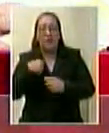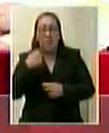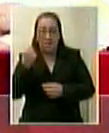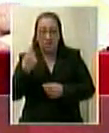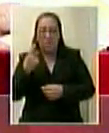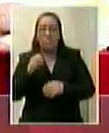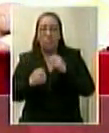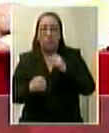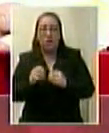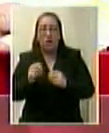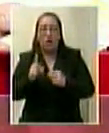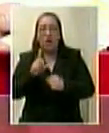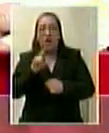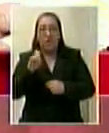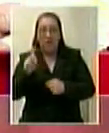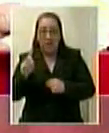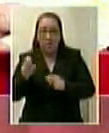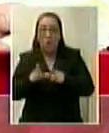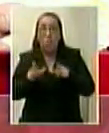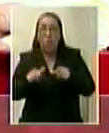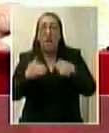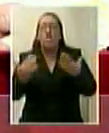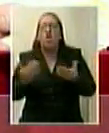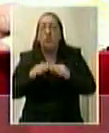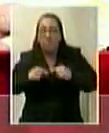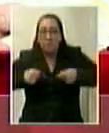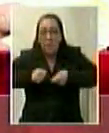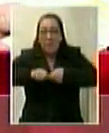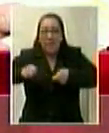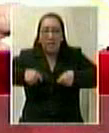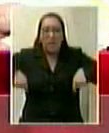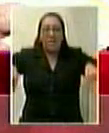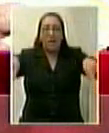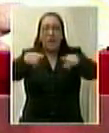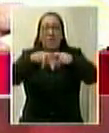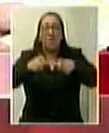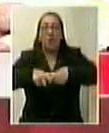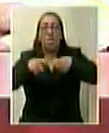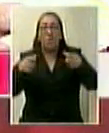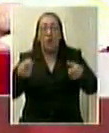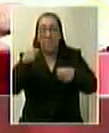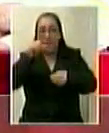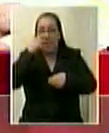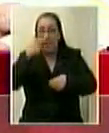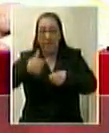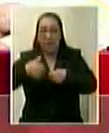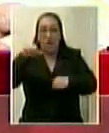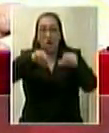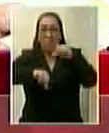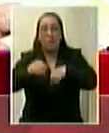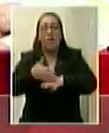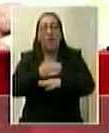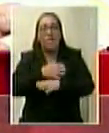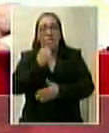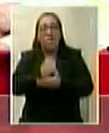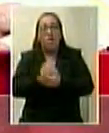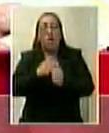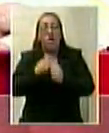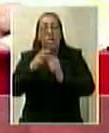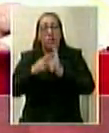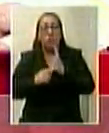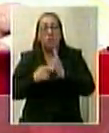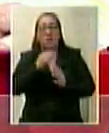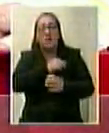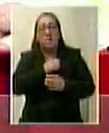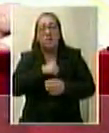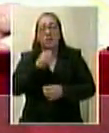se modificaron los linderos de la zona geográfica para la instalación del complejo petroquímico aprobada por resolución ministerial